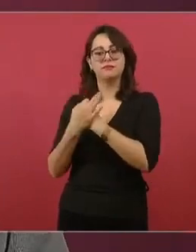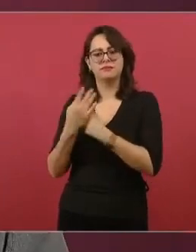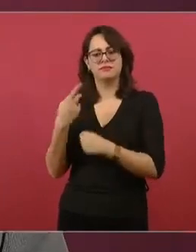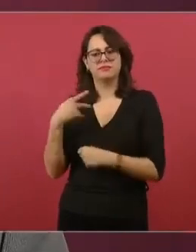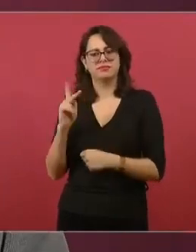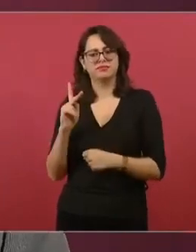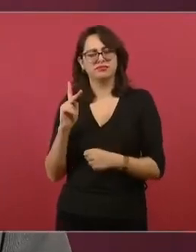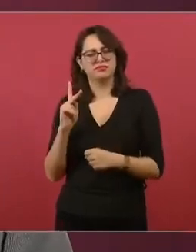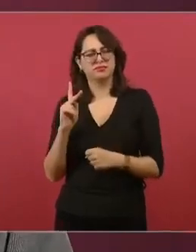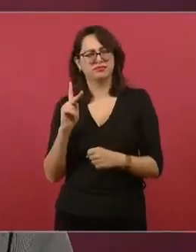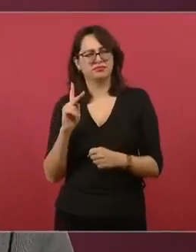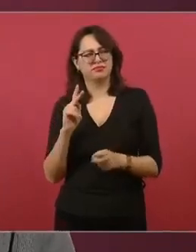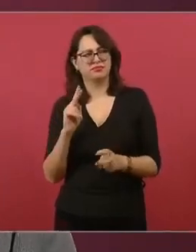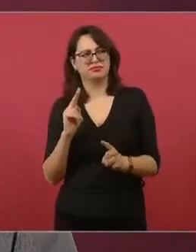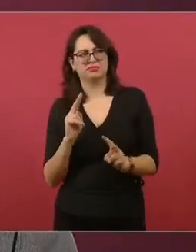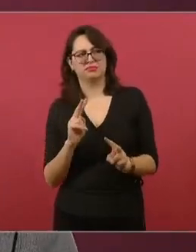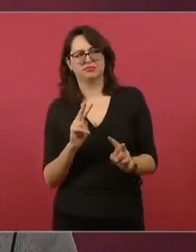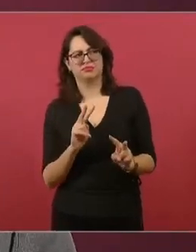que el gobierno